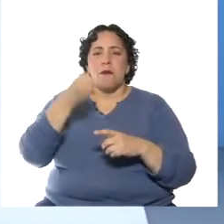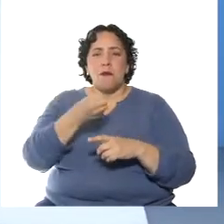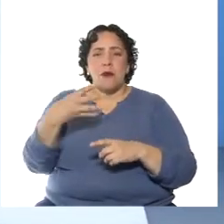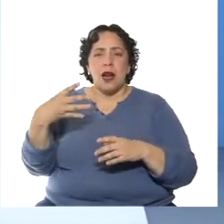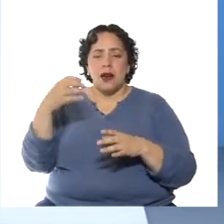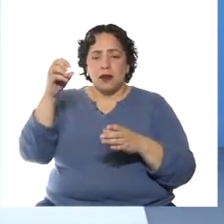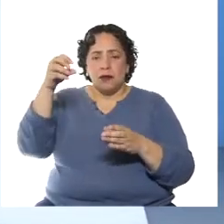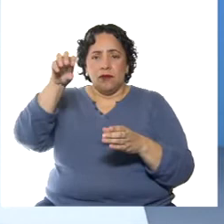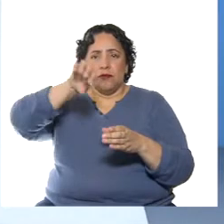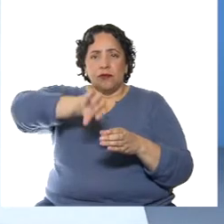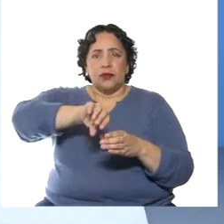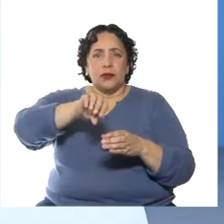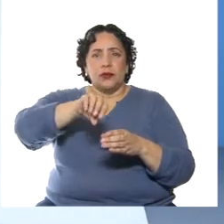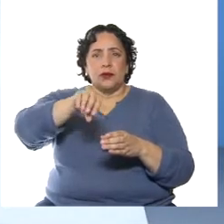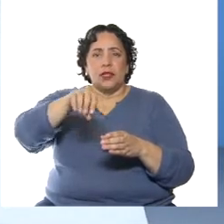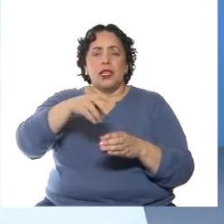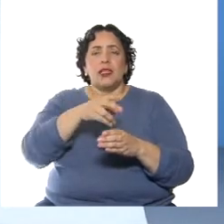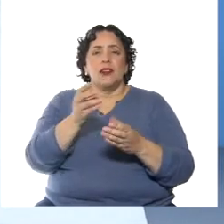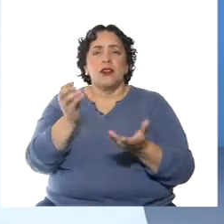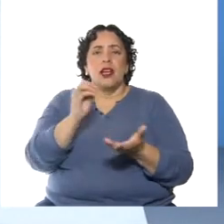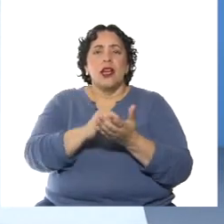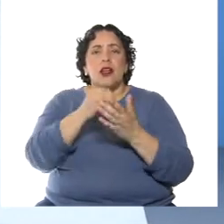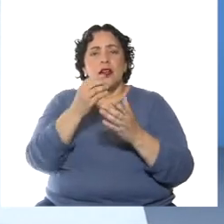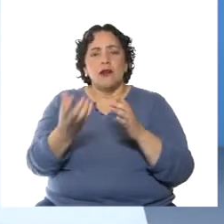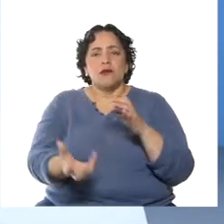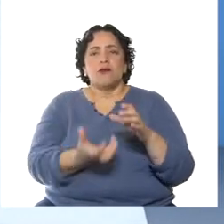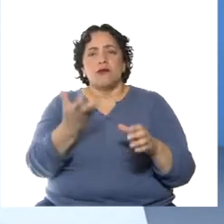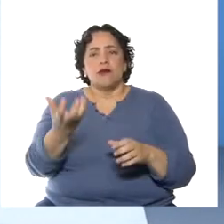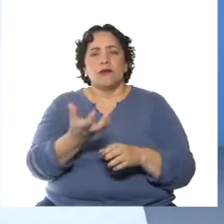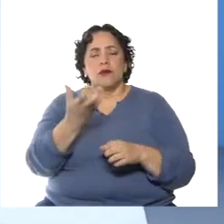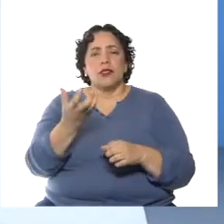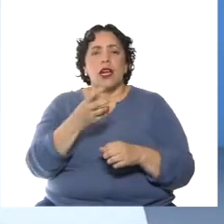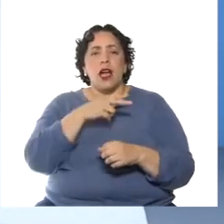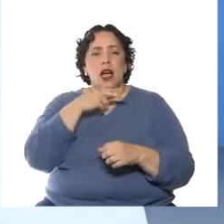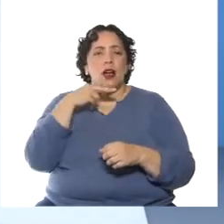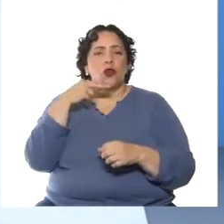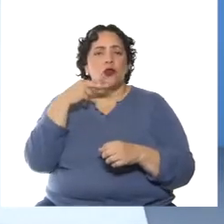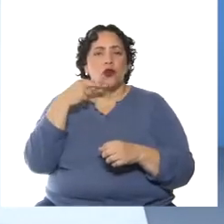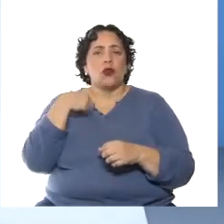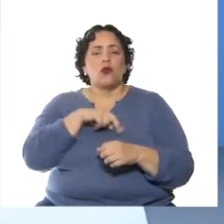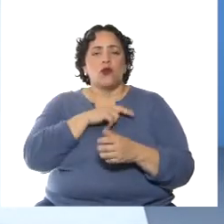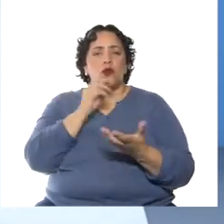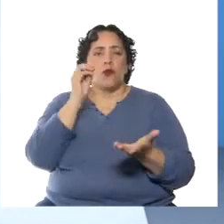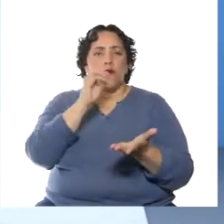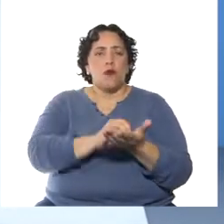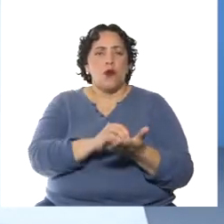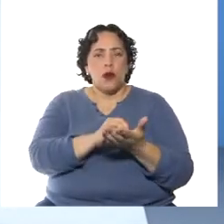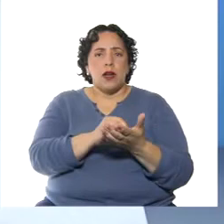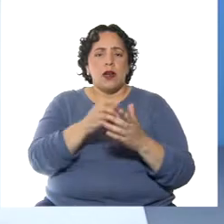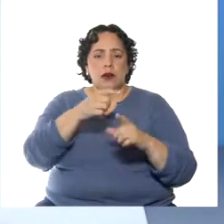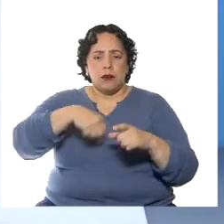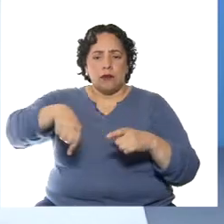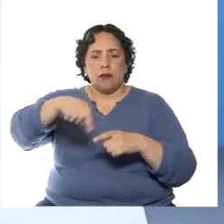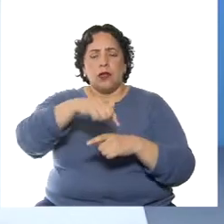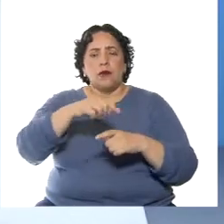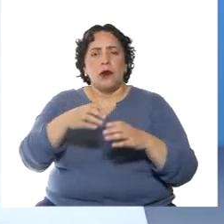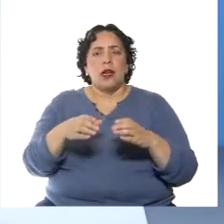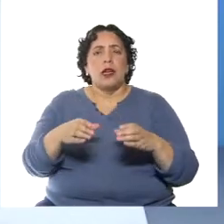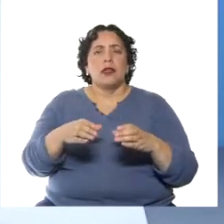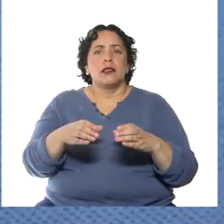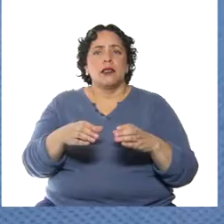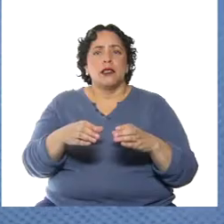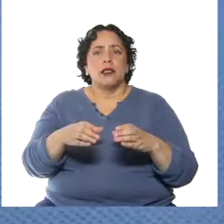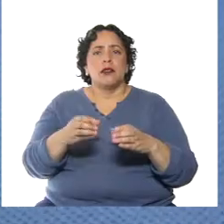de gastronomía. Bueno. Por eso que se utiliza suficiente azúcar. Te explico. Este azúcar nosotros la vamos a poner en un envase metálico y la